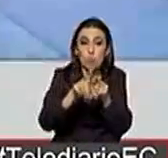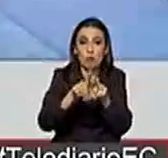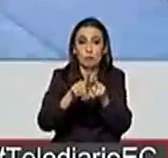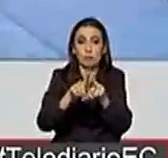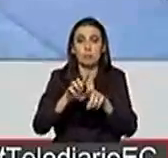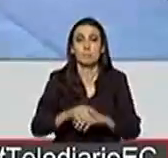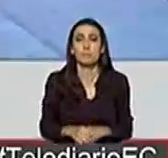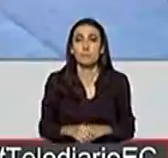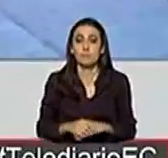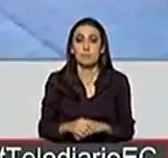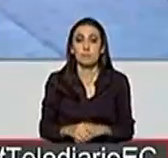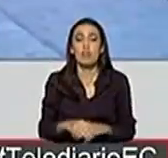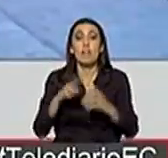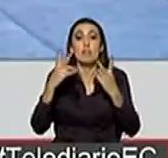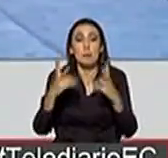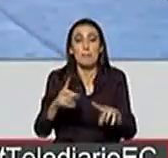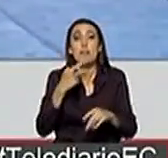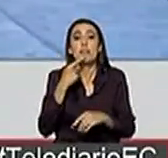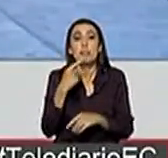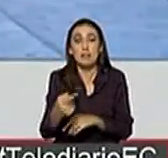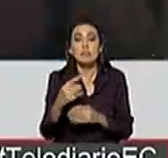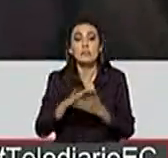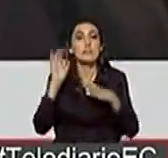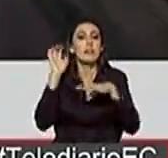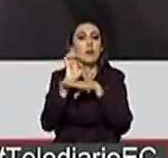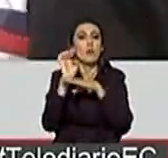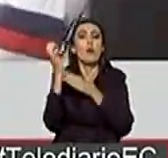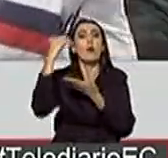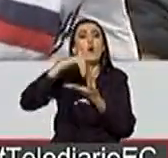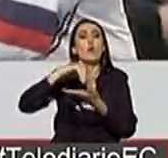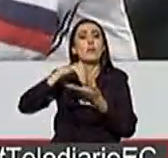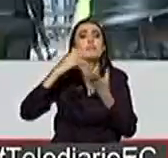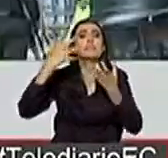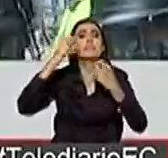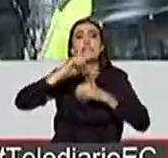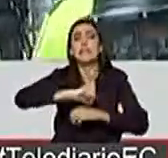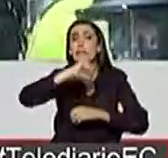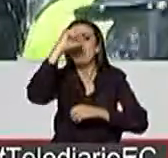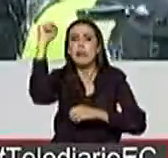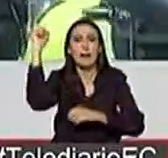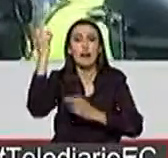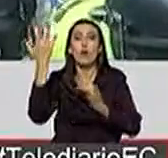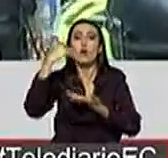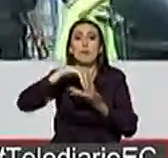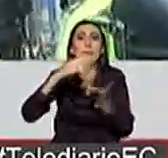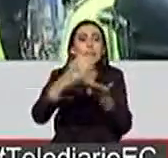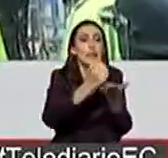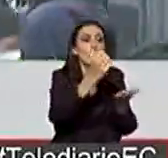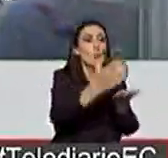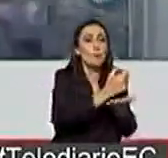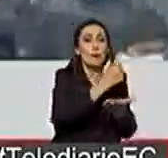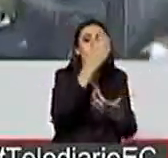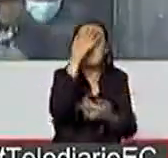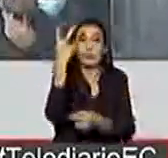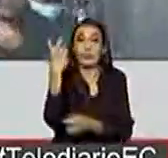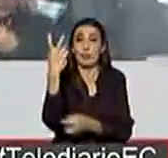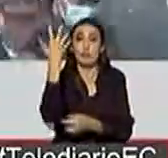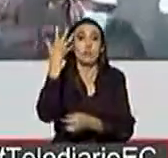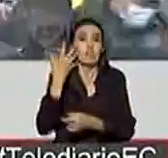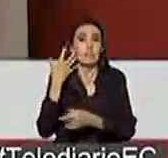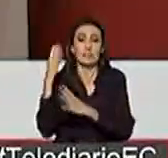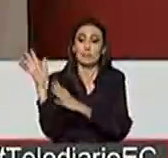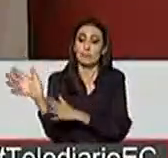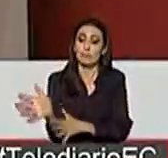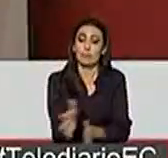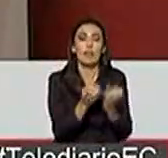da algo además añade que con este acuerdo el país vuelve a pensar en ganar luego de 12 días de incertidumbre donde todos estábamos